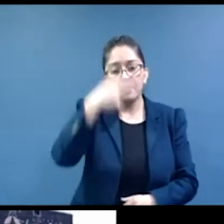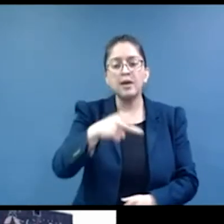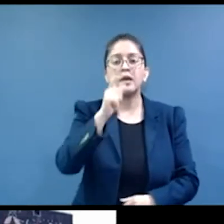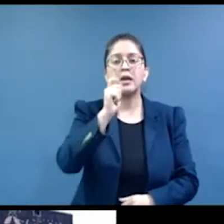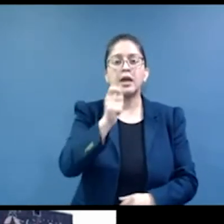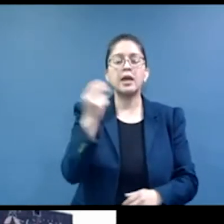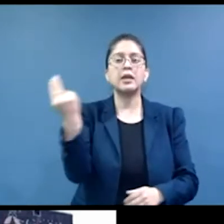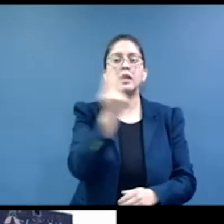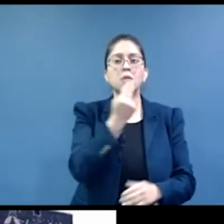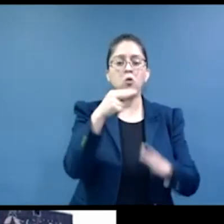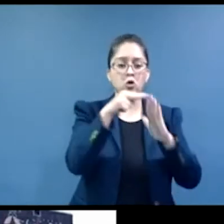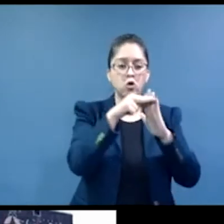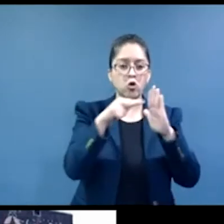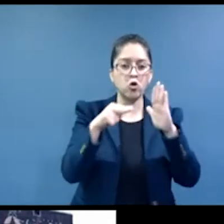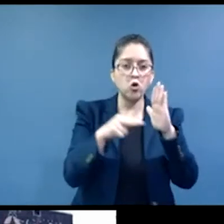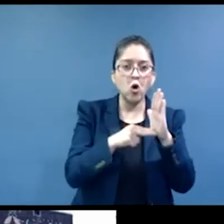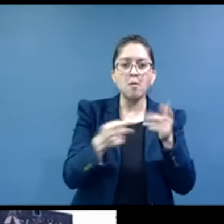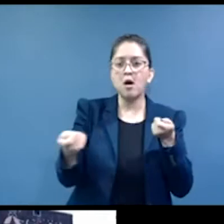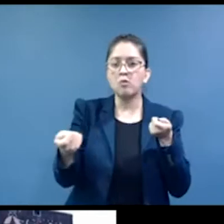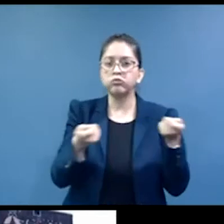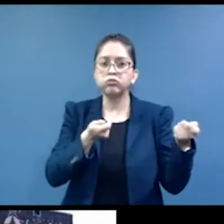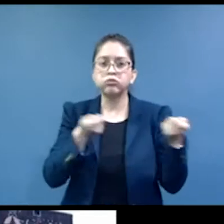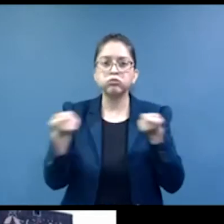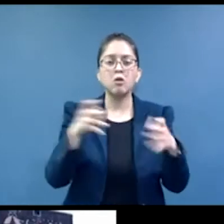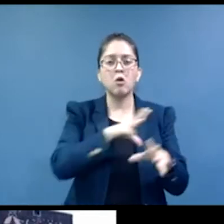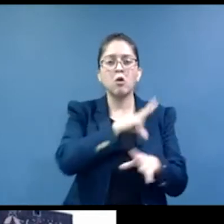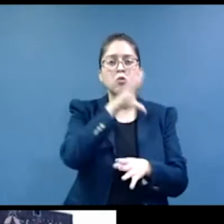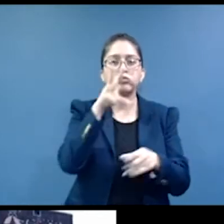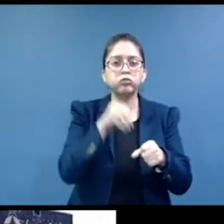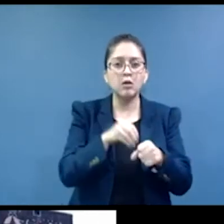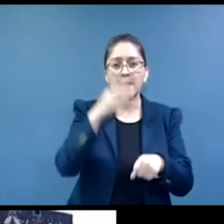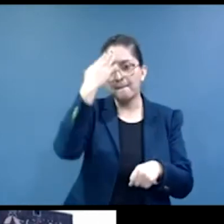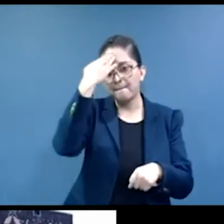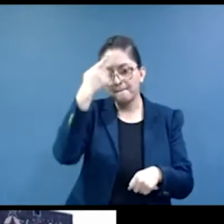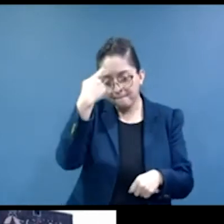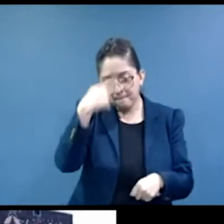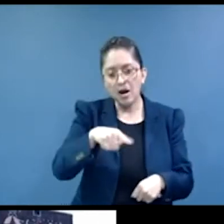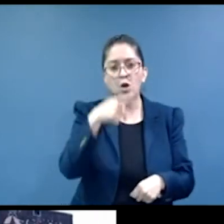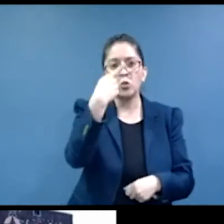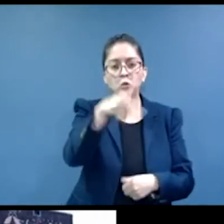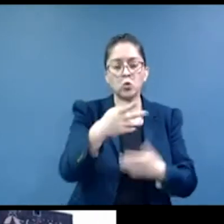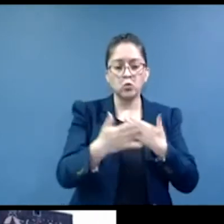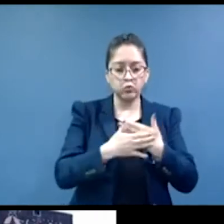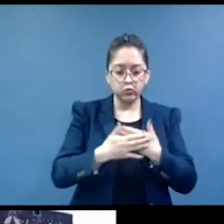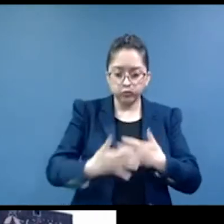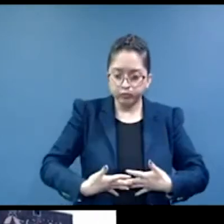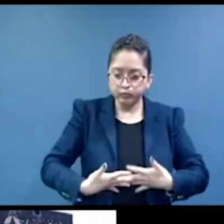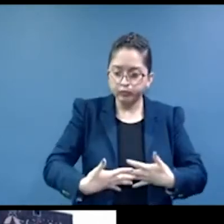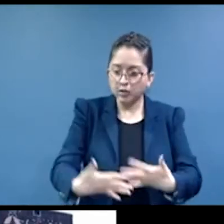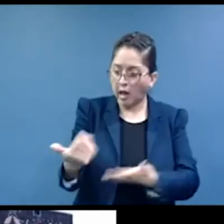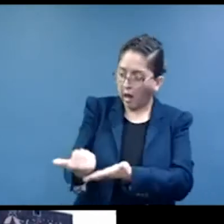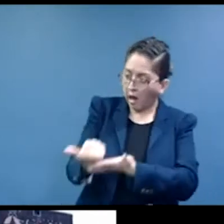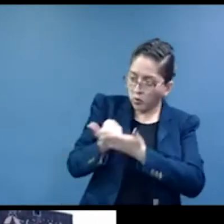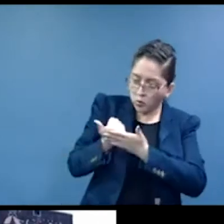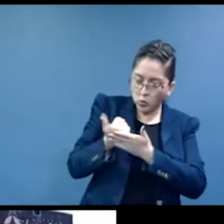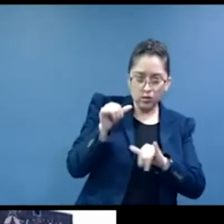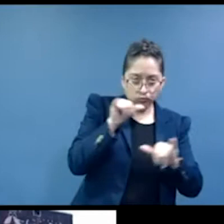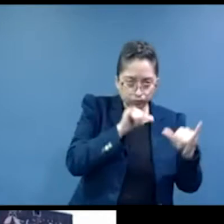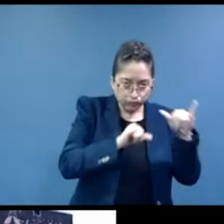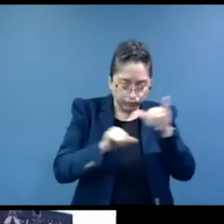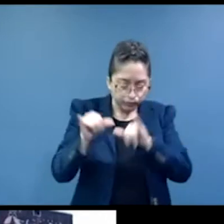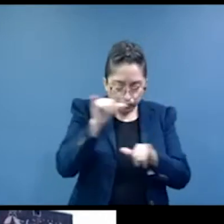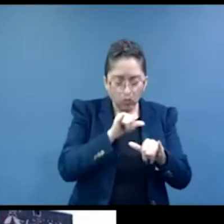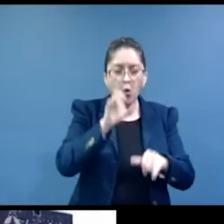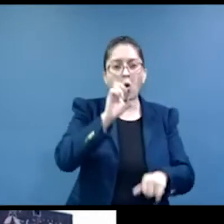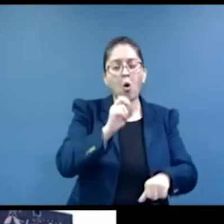normativo integral que regule a nivel general el acceso a técnicas de reproducción asistida, pero también la práctica de estos procedimientos en los establecimientos que ya